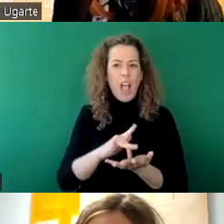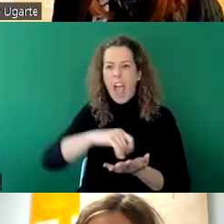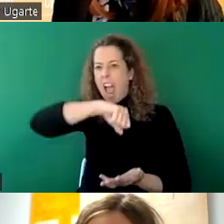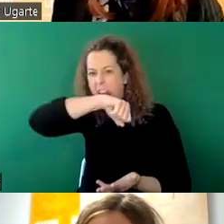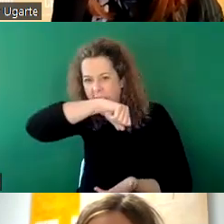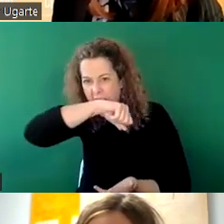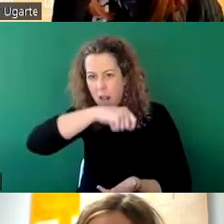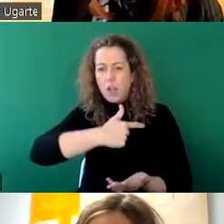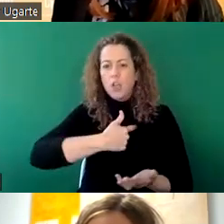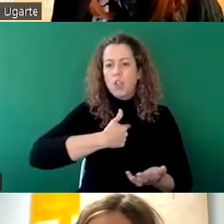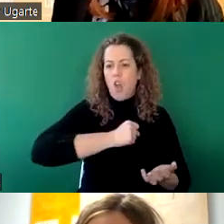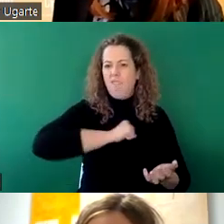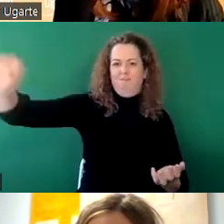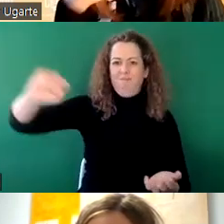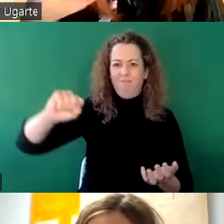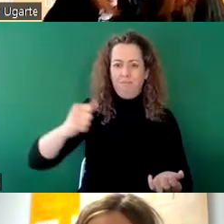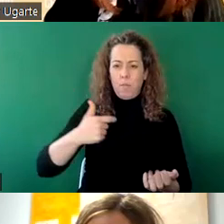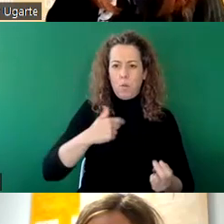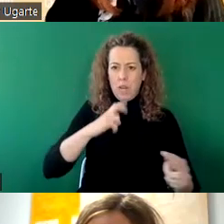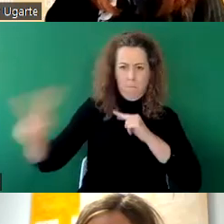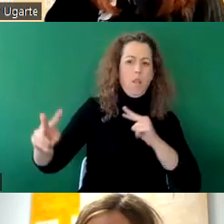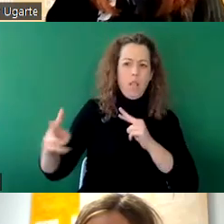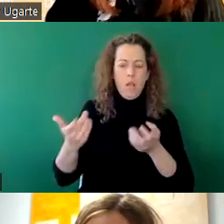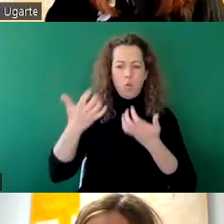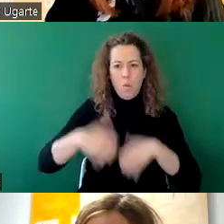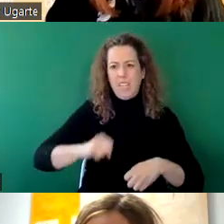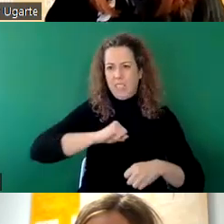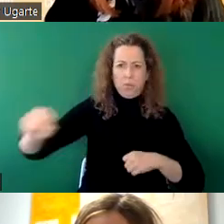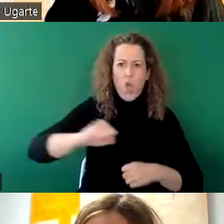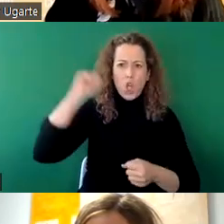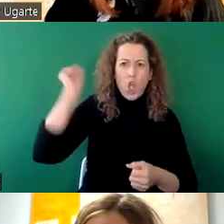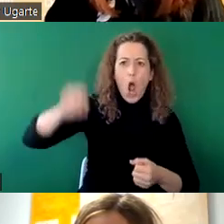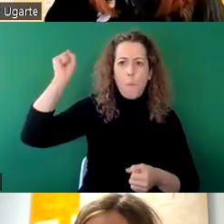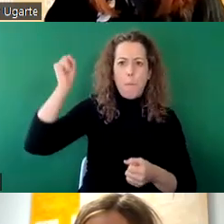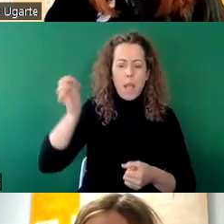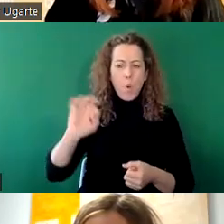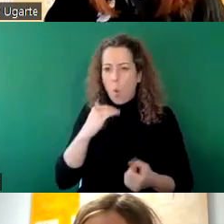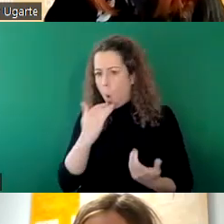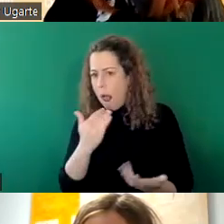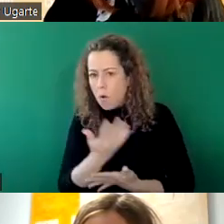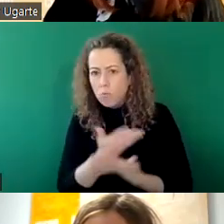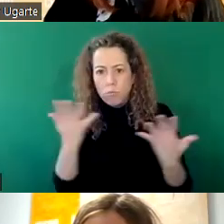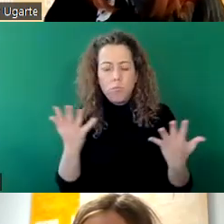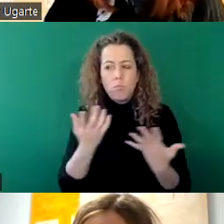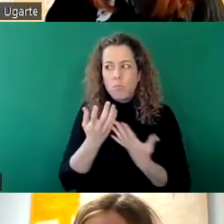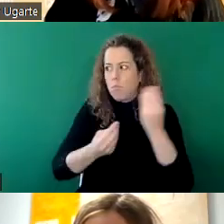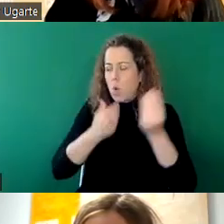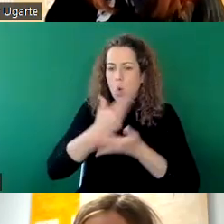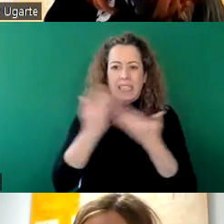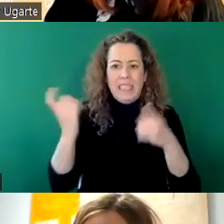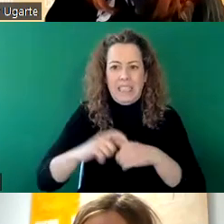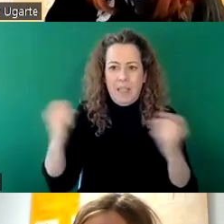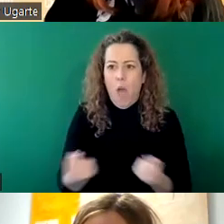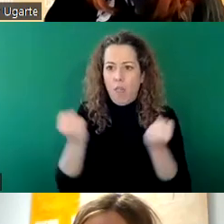lo que hacemos es, no sé, como una respuesta refleja, dar un golpe a la persona o hacer cualquier tipo de acción que